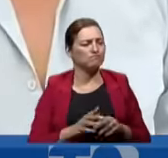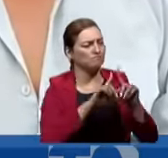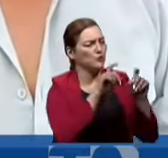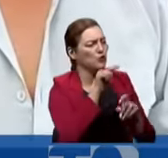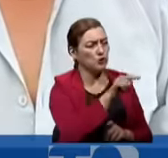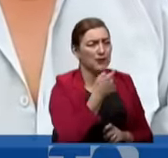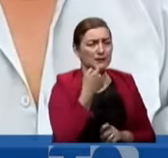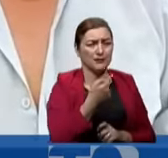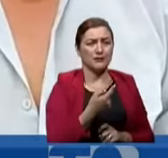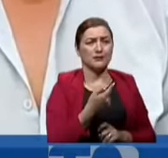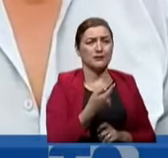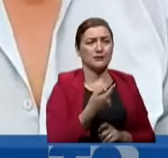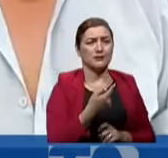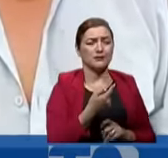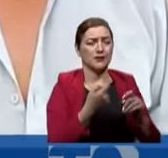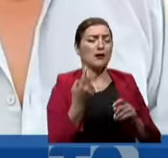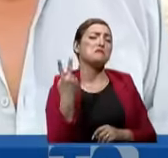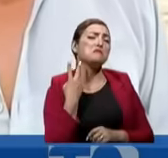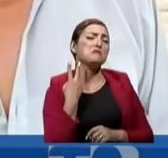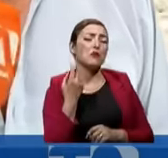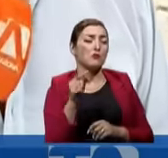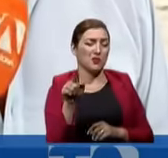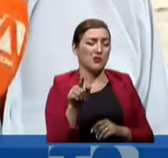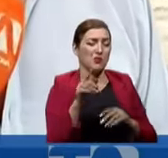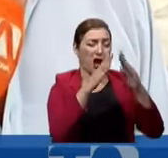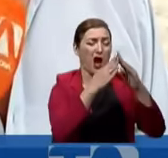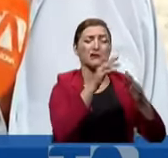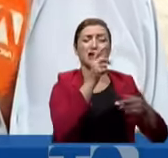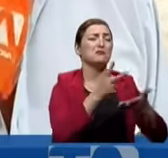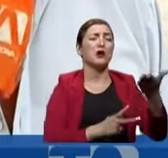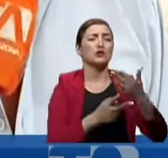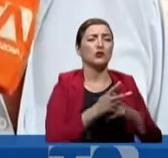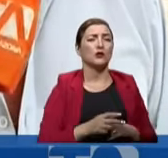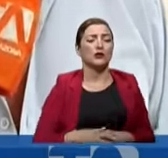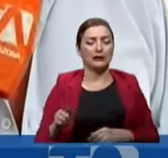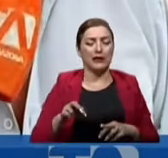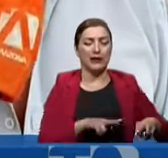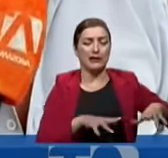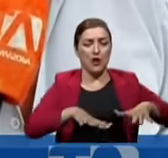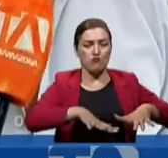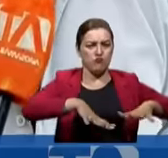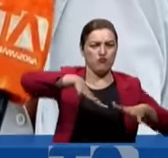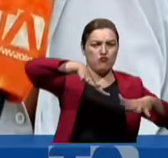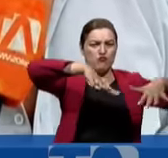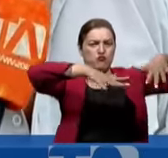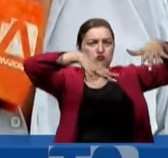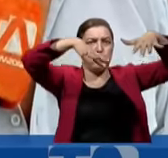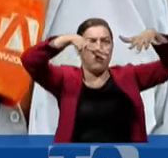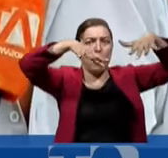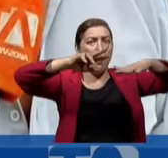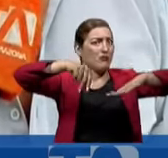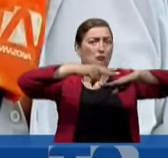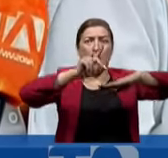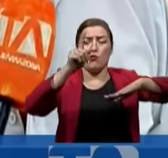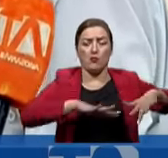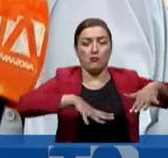nos comentaban acerca de las viviendas, ¿qué pasó, qué sucedió? El río creció más de lo normal y